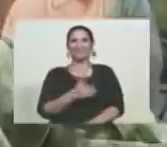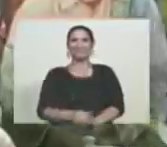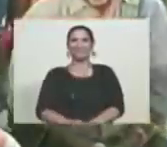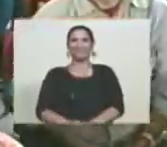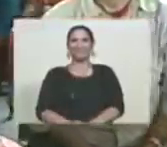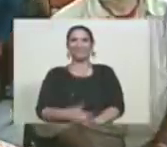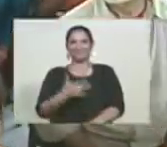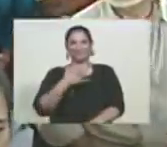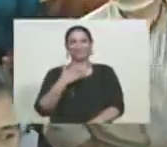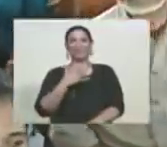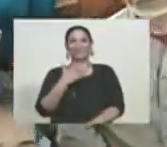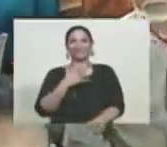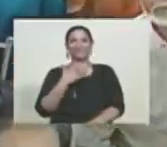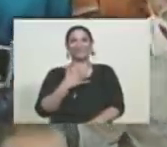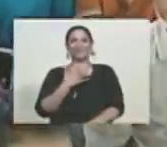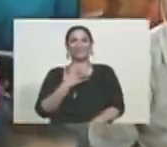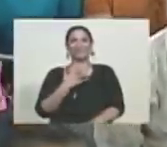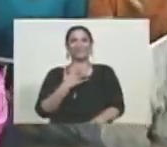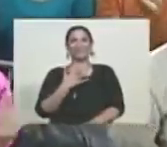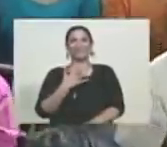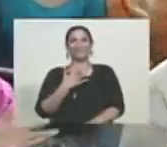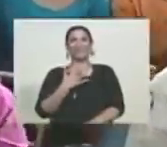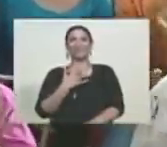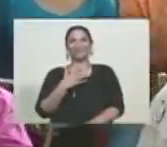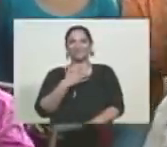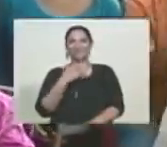Creía que te había dado una pálida.